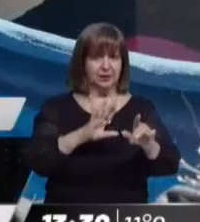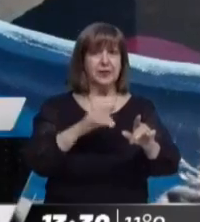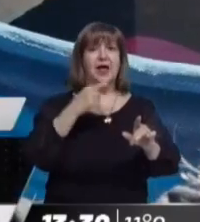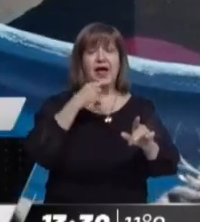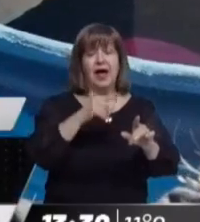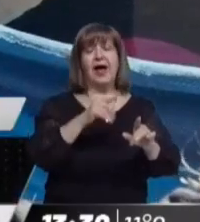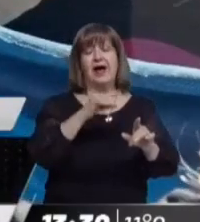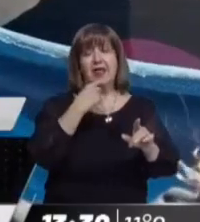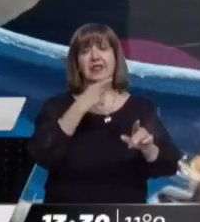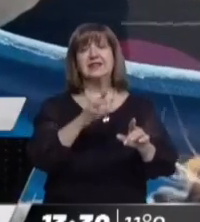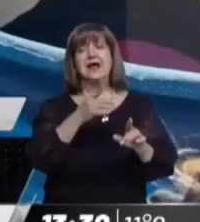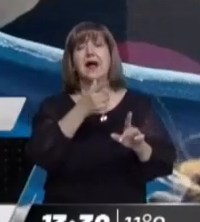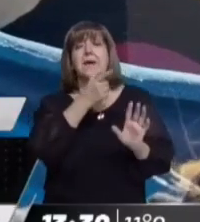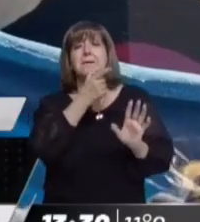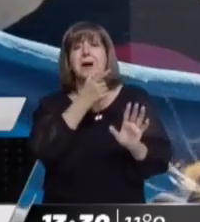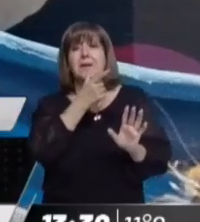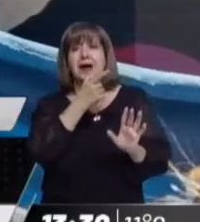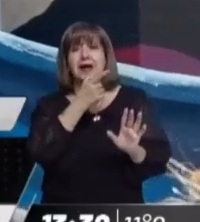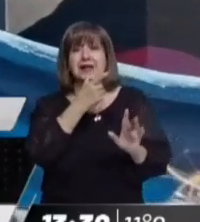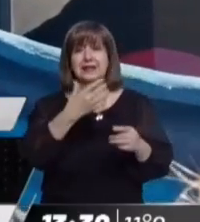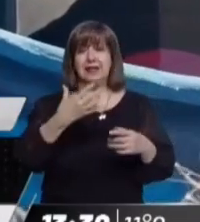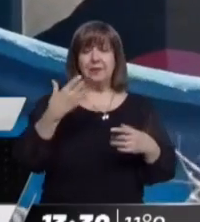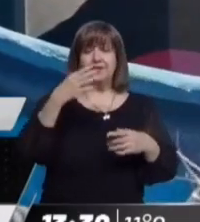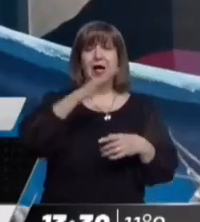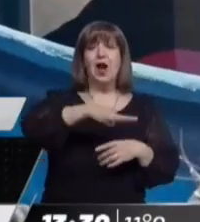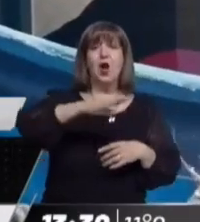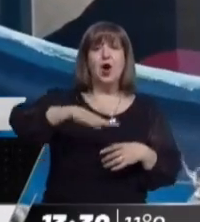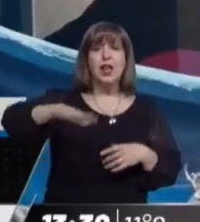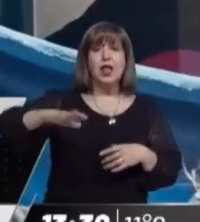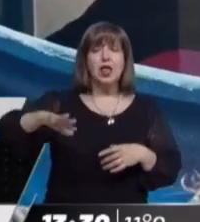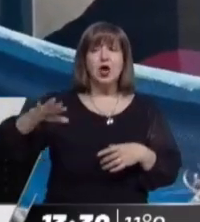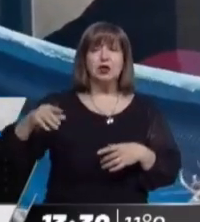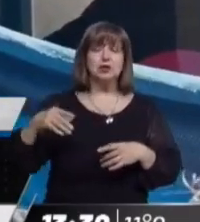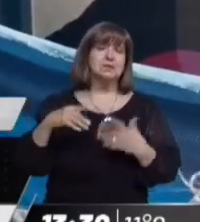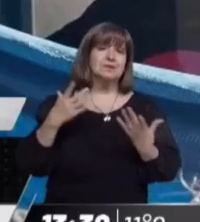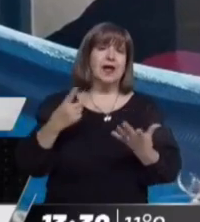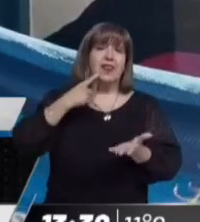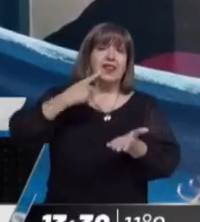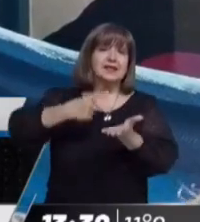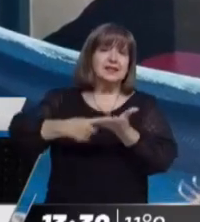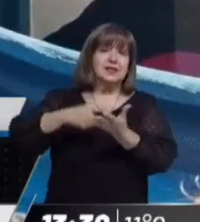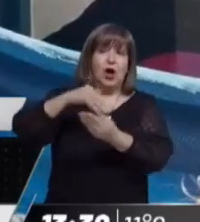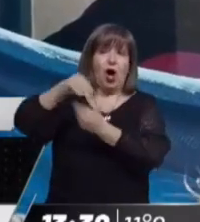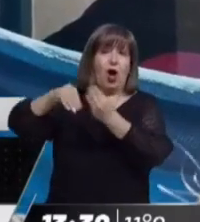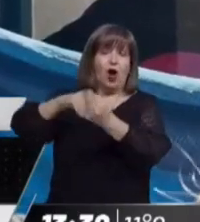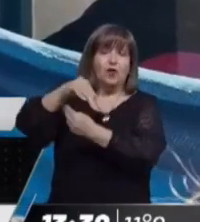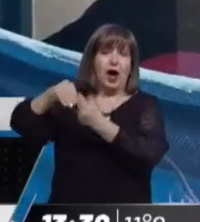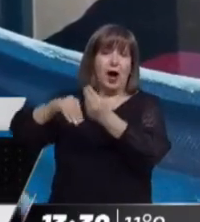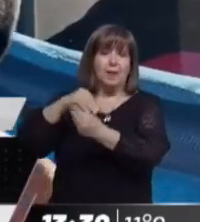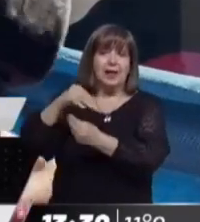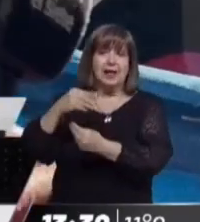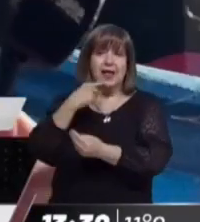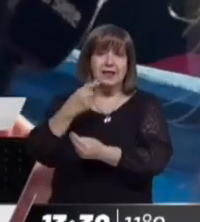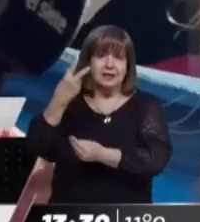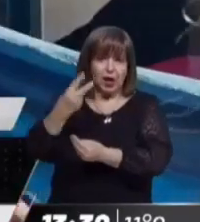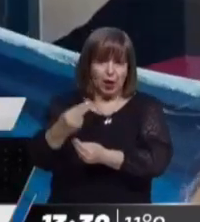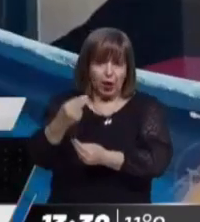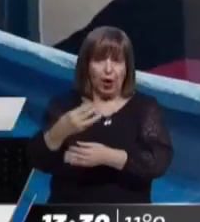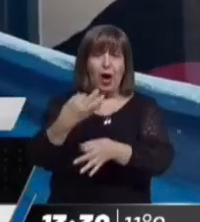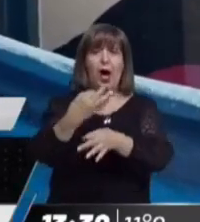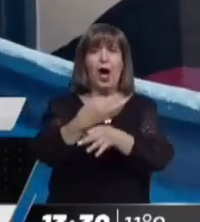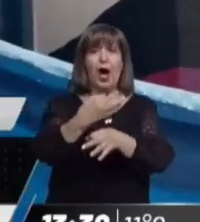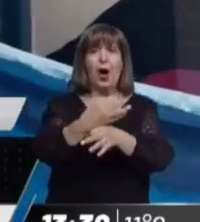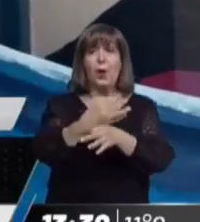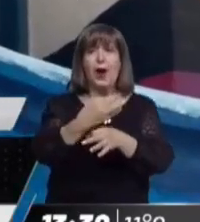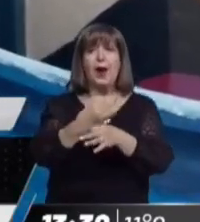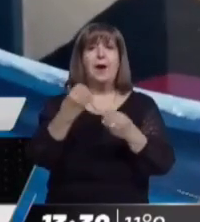Entonces me parece que por eso ha sido las inasistencias y también, bueno, empatizar un poco con la situación. ¿Eso manifestaron los padres?